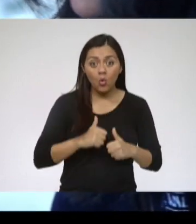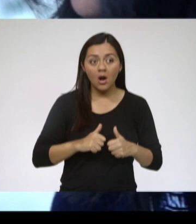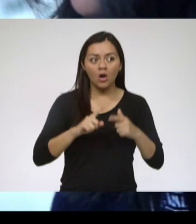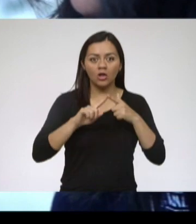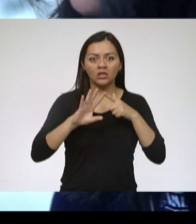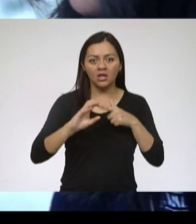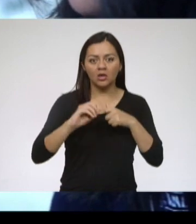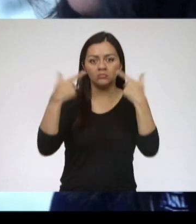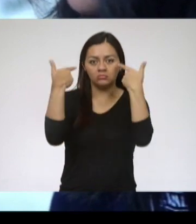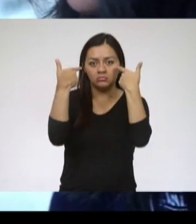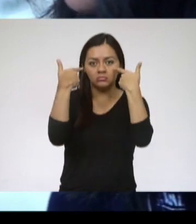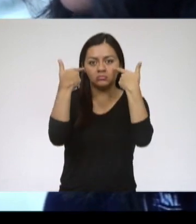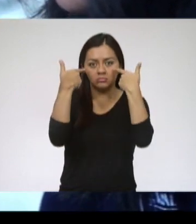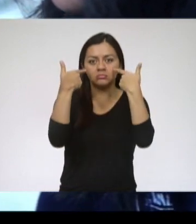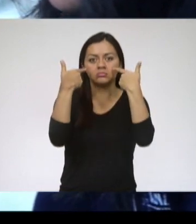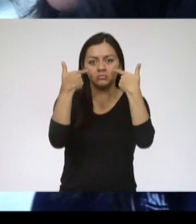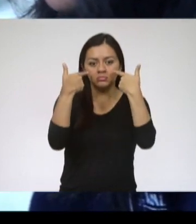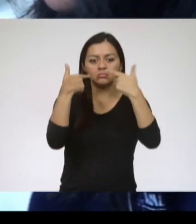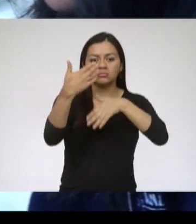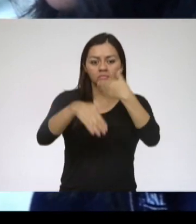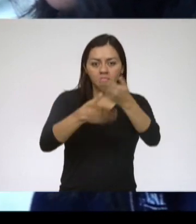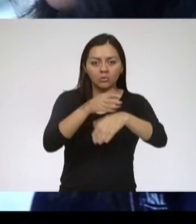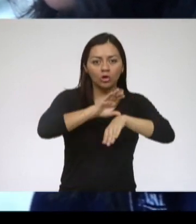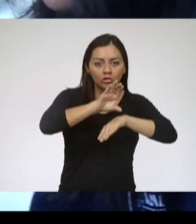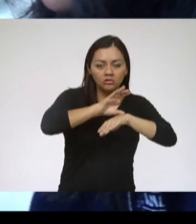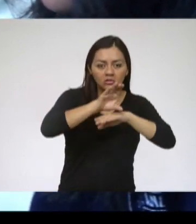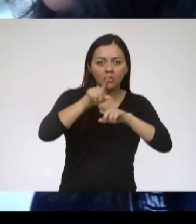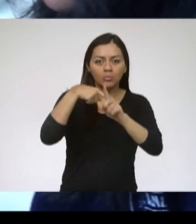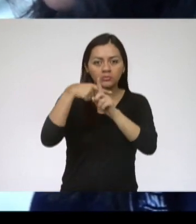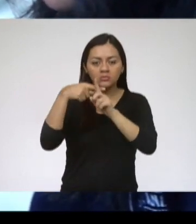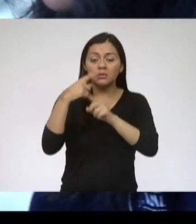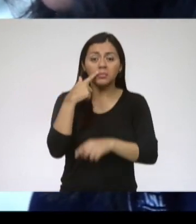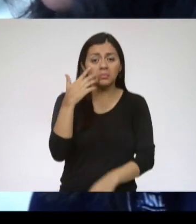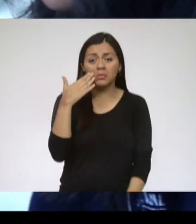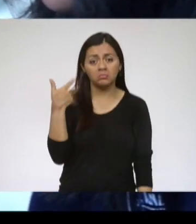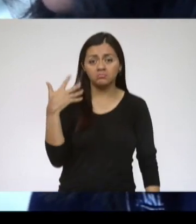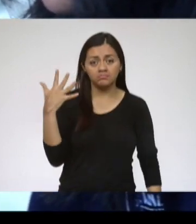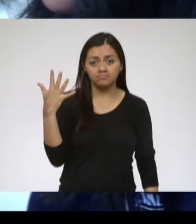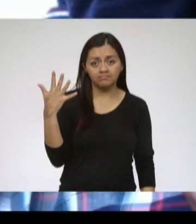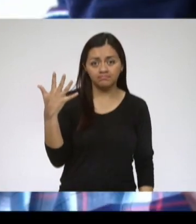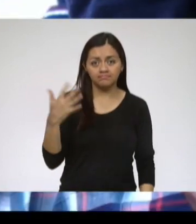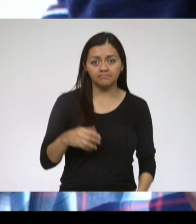más fuerza para seguir adelante y no nuestros padres.